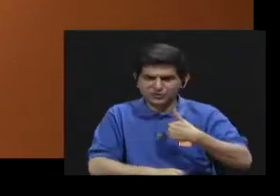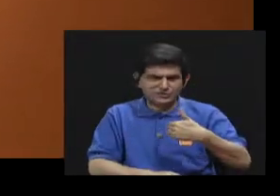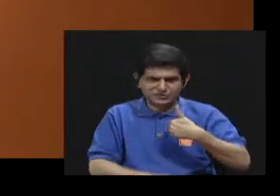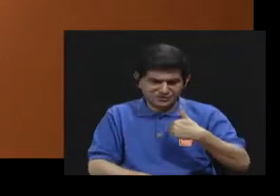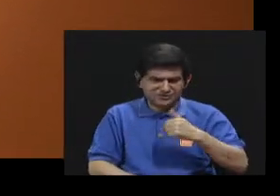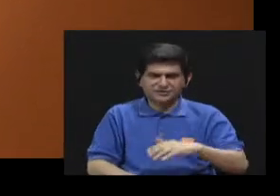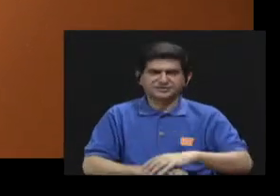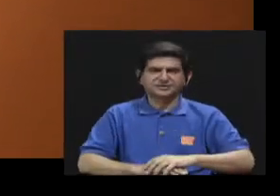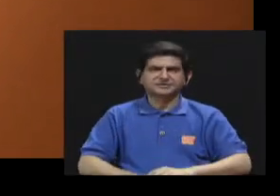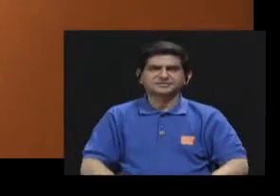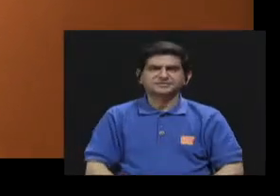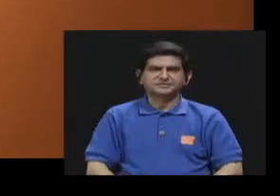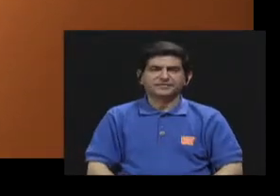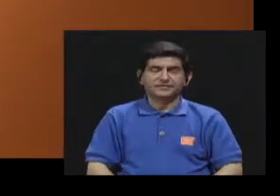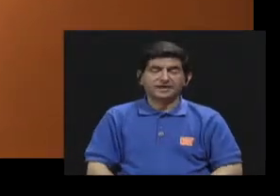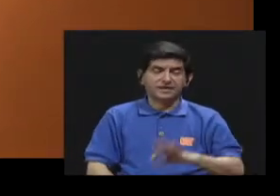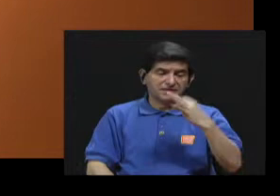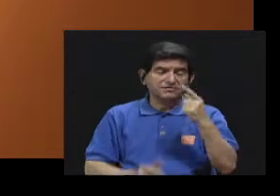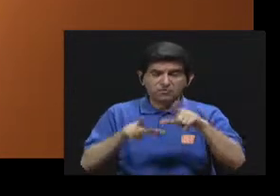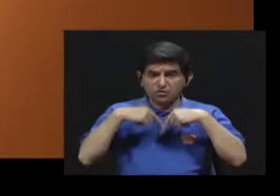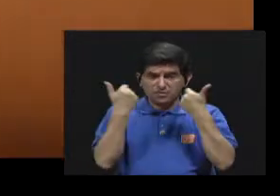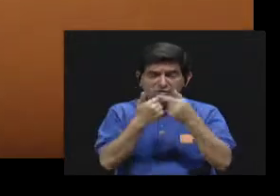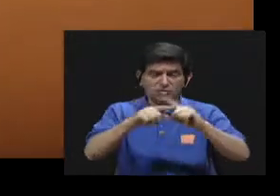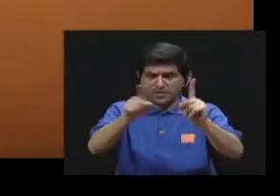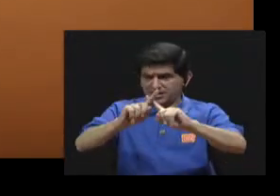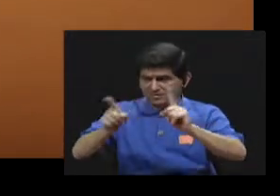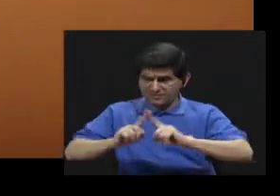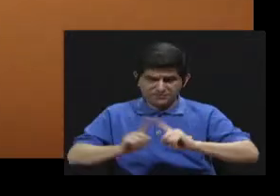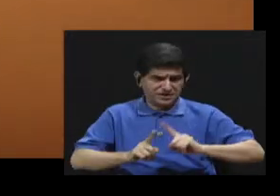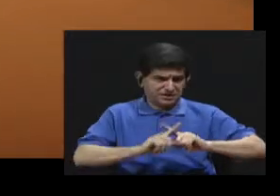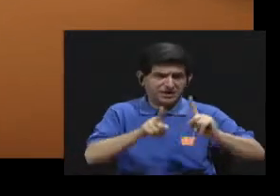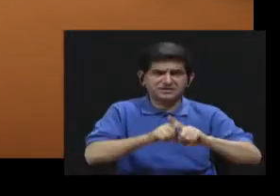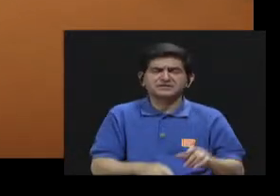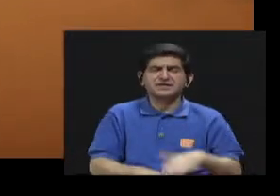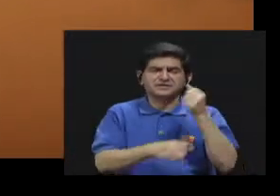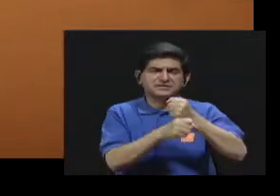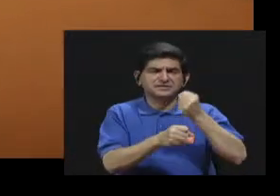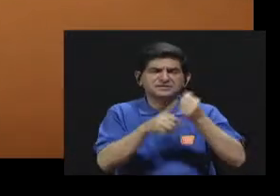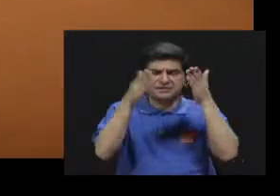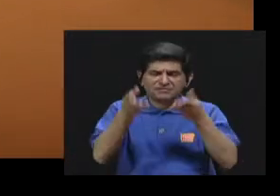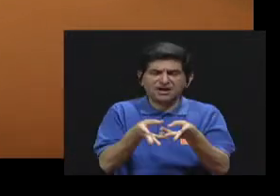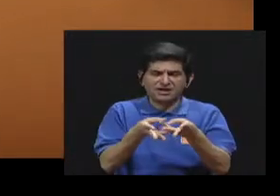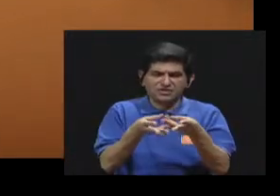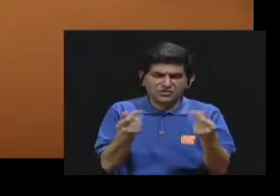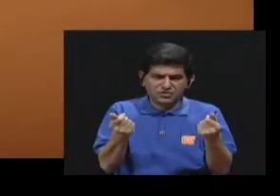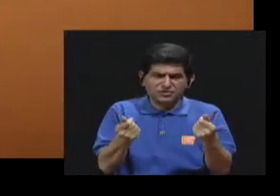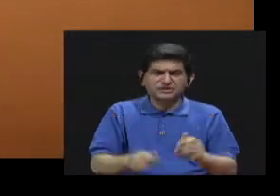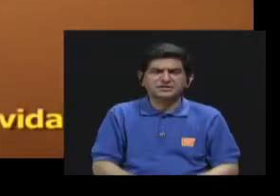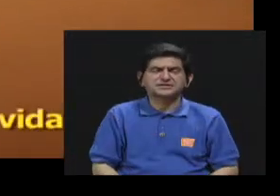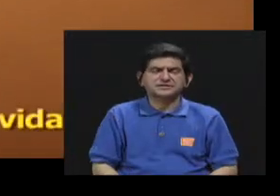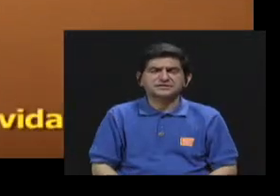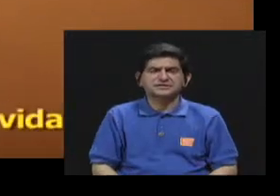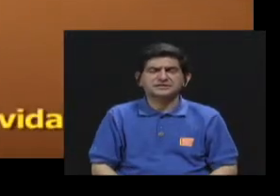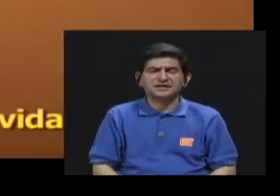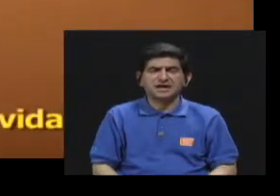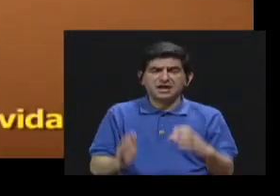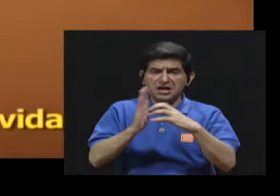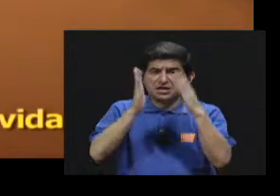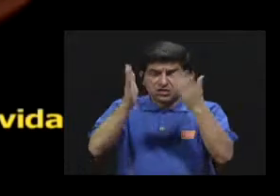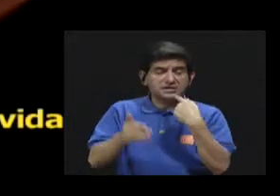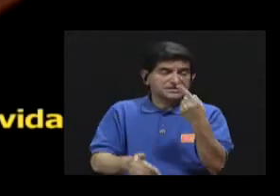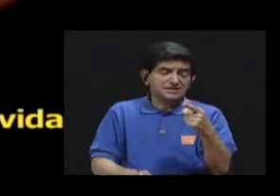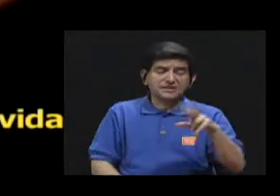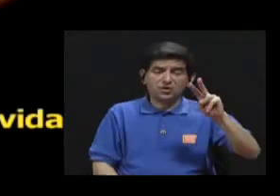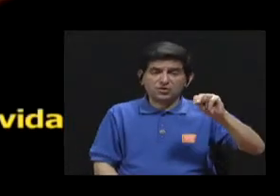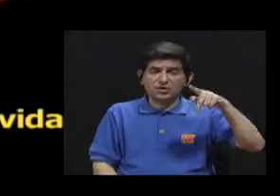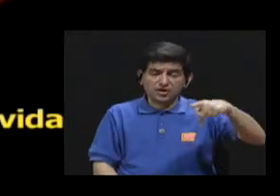adelante colectivamente, los distintos grupos, los realizadores, los guionistas. Mencionó Pacheco el tema del guión,